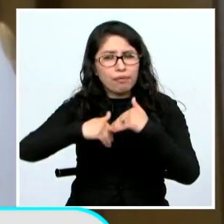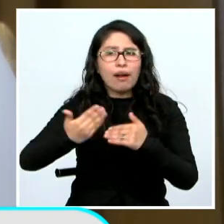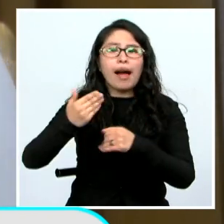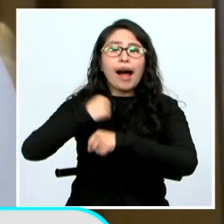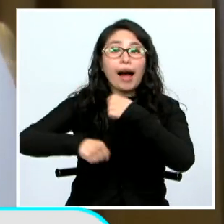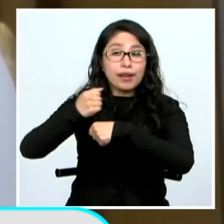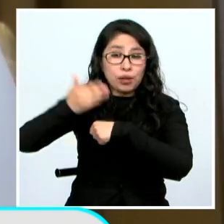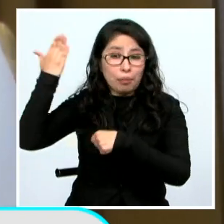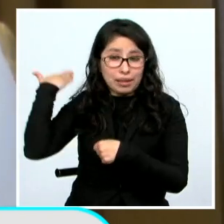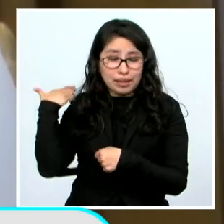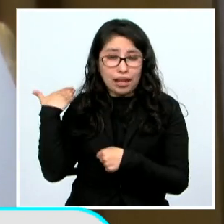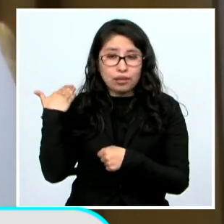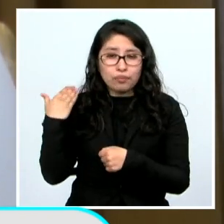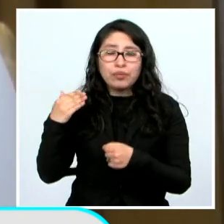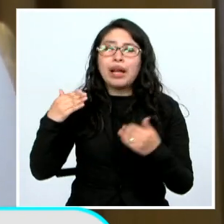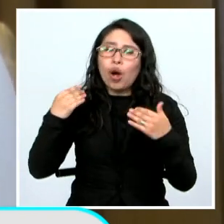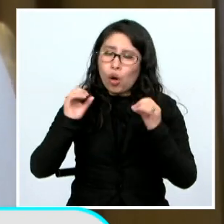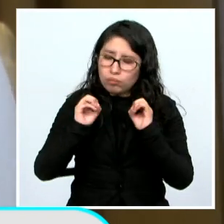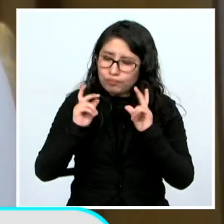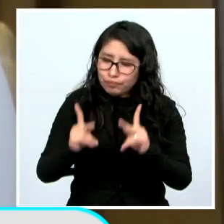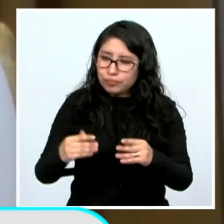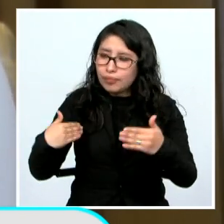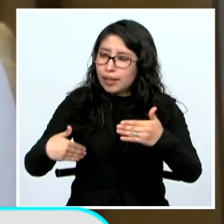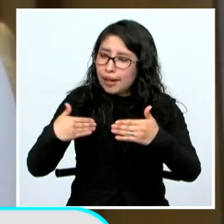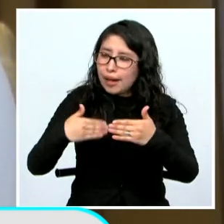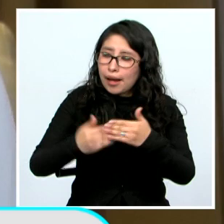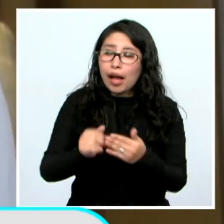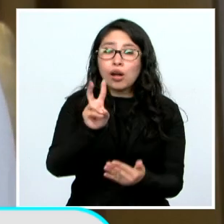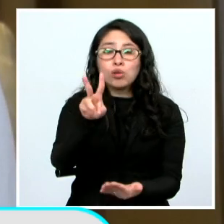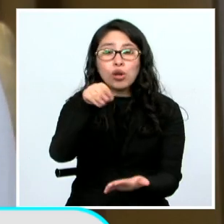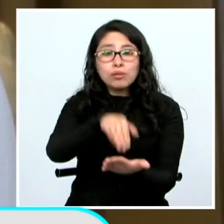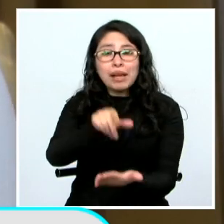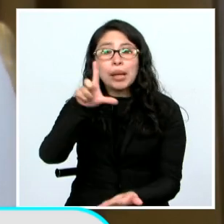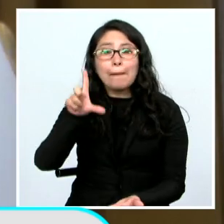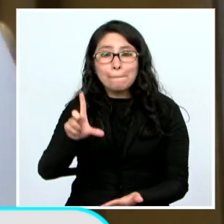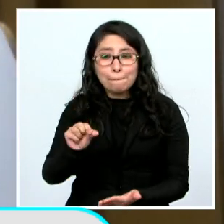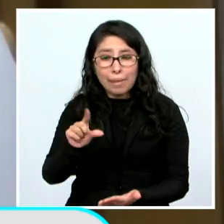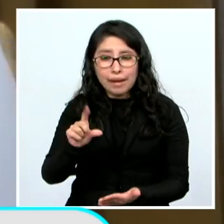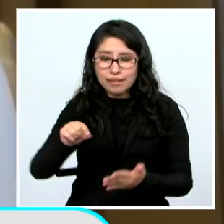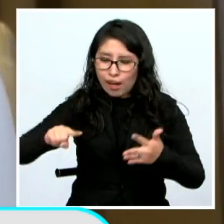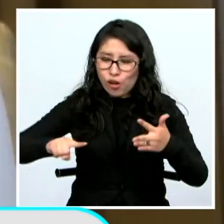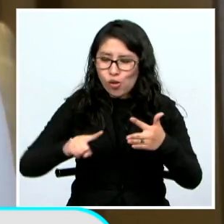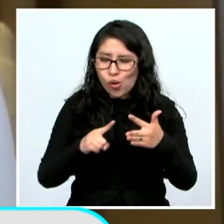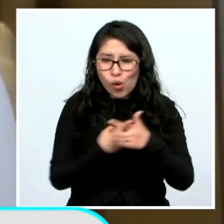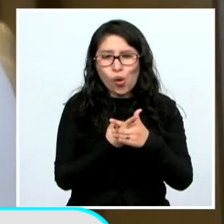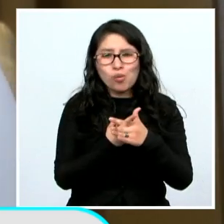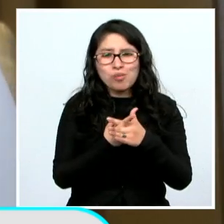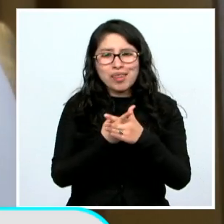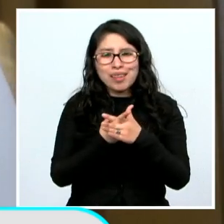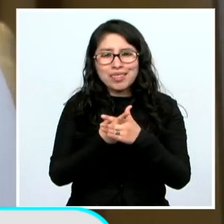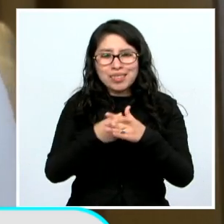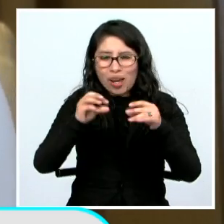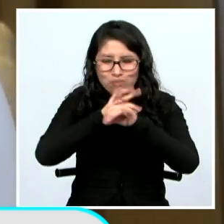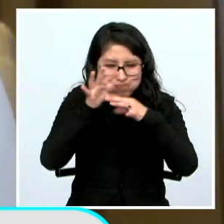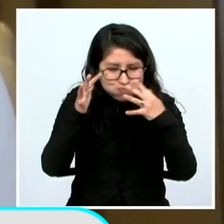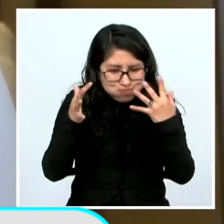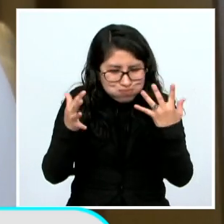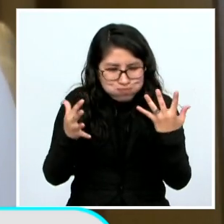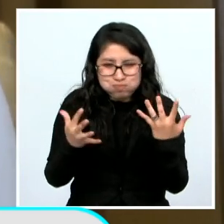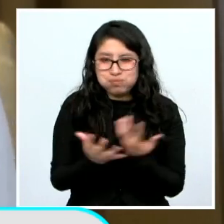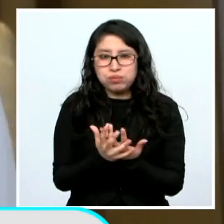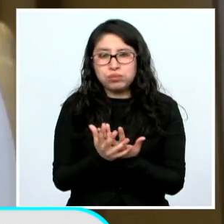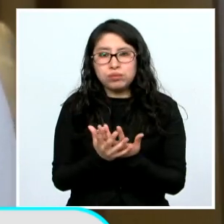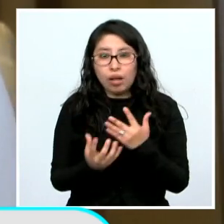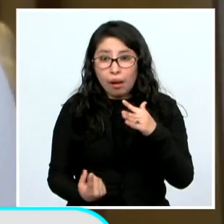nos enfrentamos a semejante crisis sanitaria que azotó a potencias en el mundo.